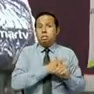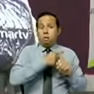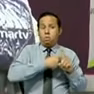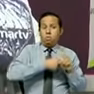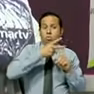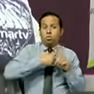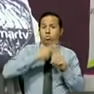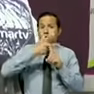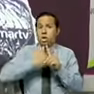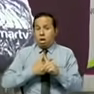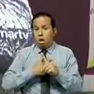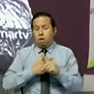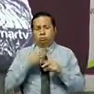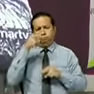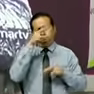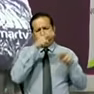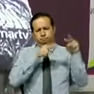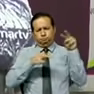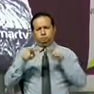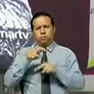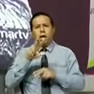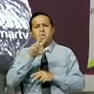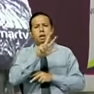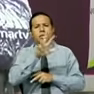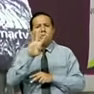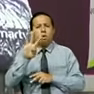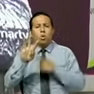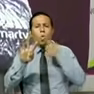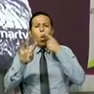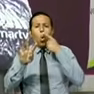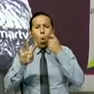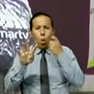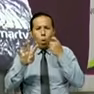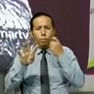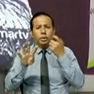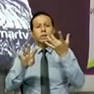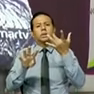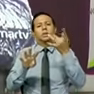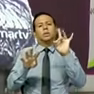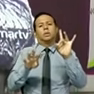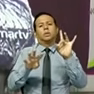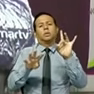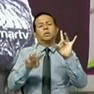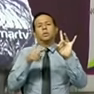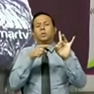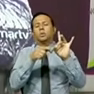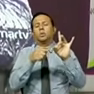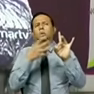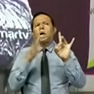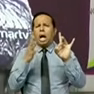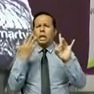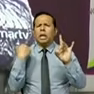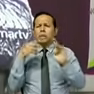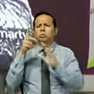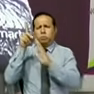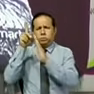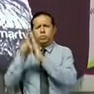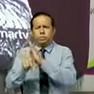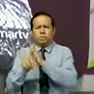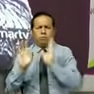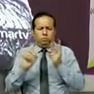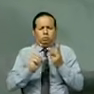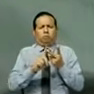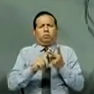año. 34 son hombres y 18 han tenido antecedentes y 16 no han tenido antecedentes de